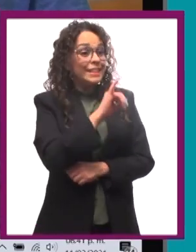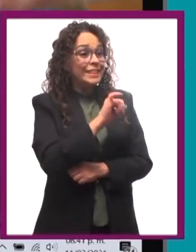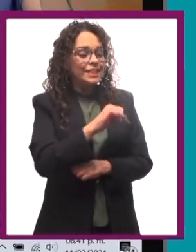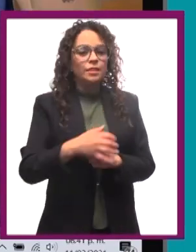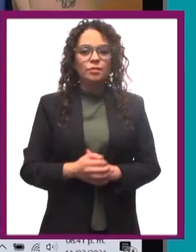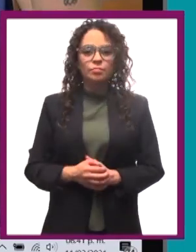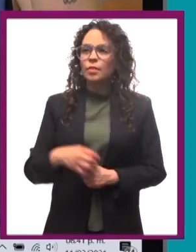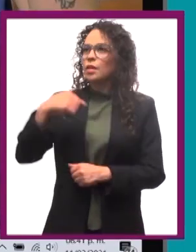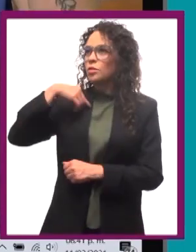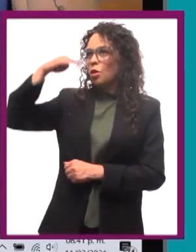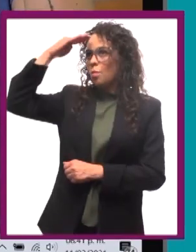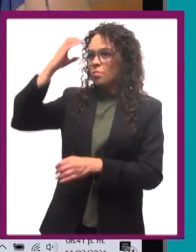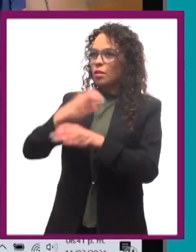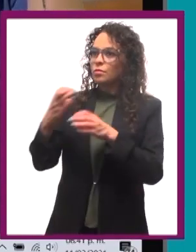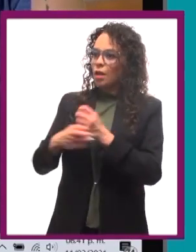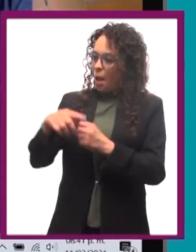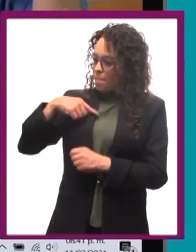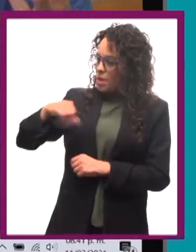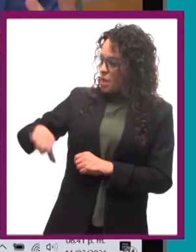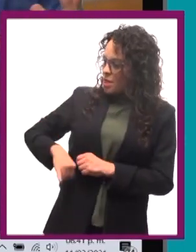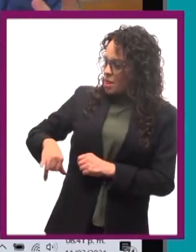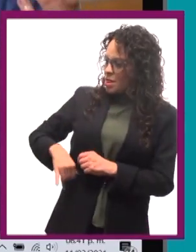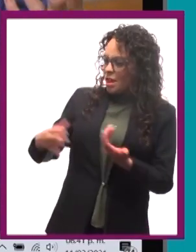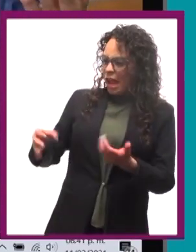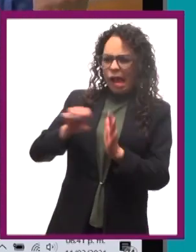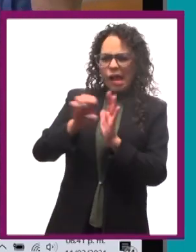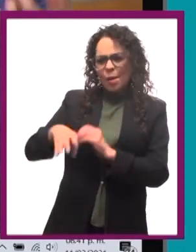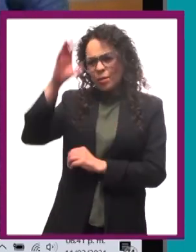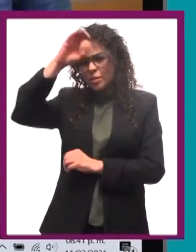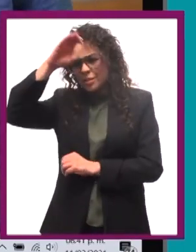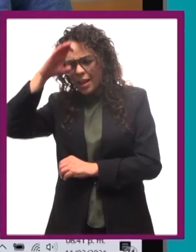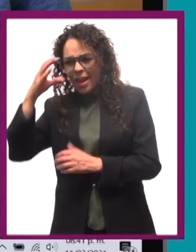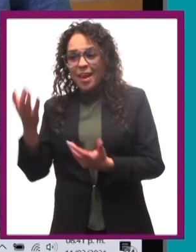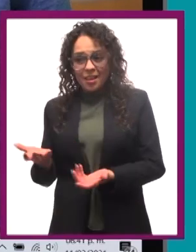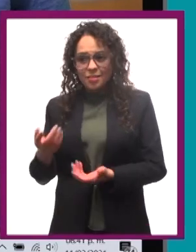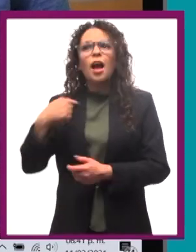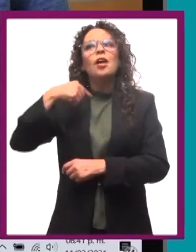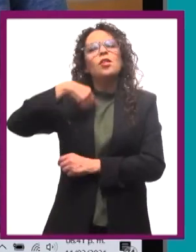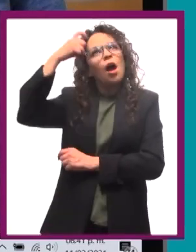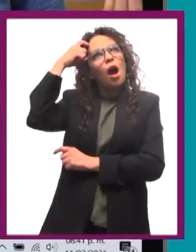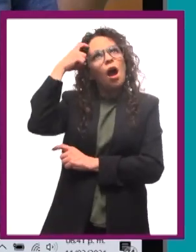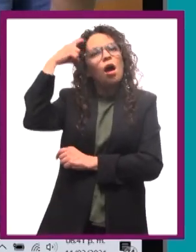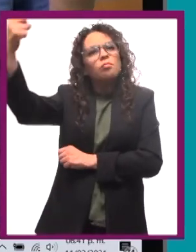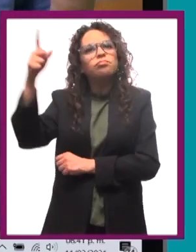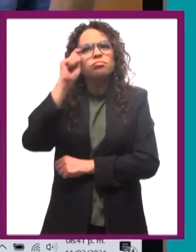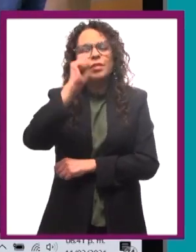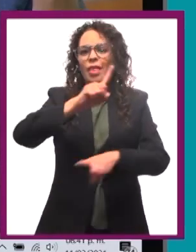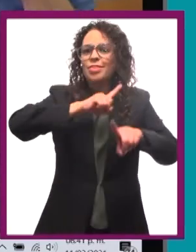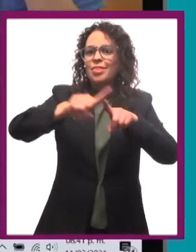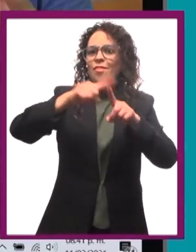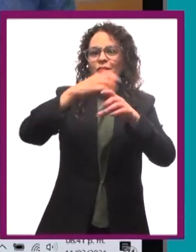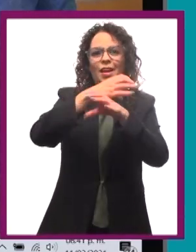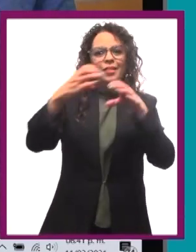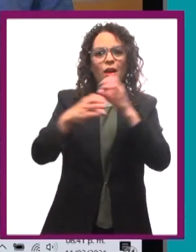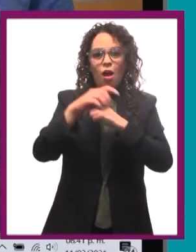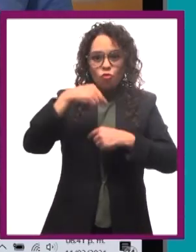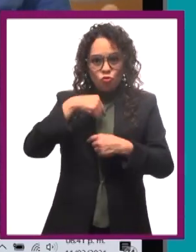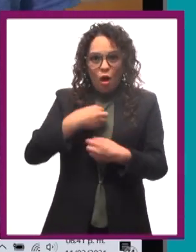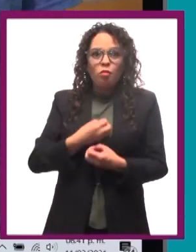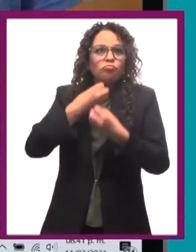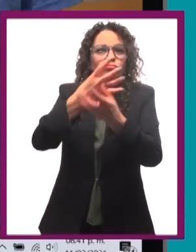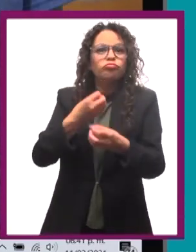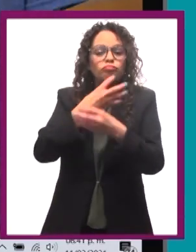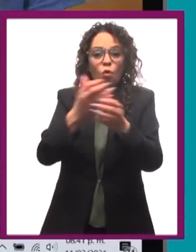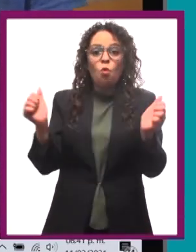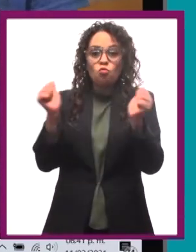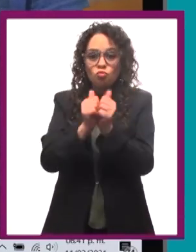sí. Y pienso en las cosas que me interesan, en la ciencia, por ejemplo, y se me ocurre un montón de cosas que